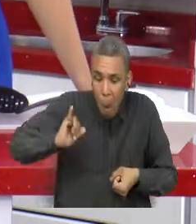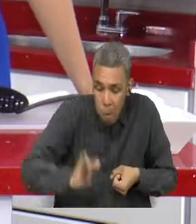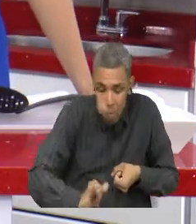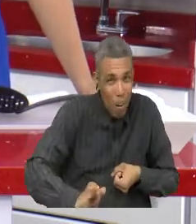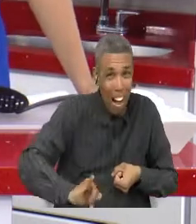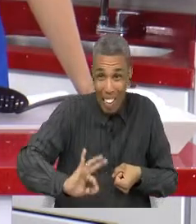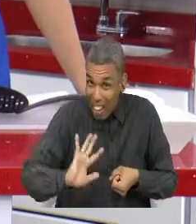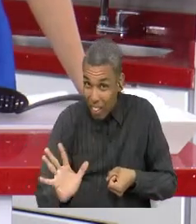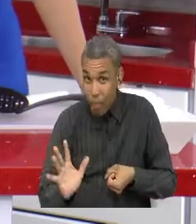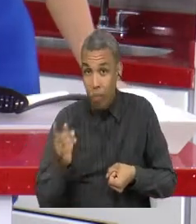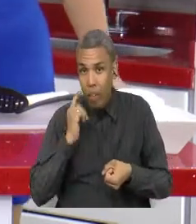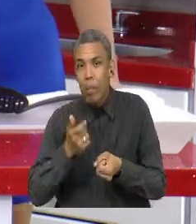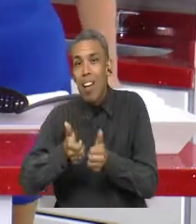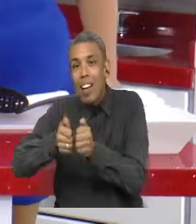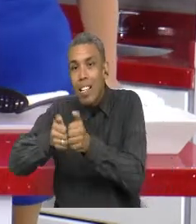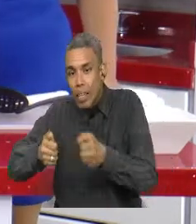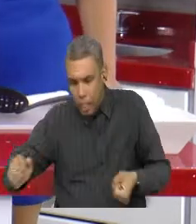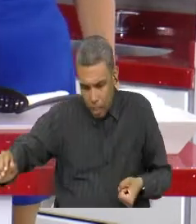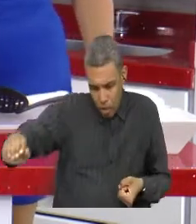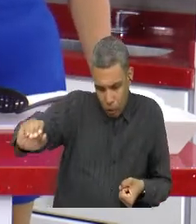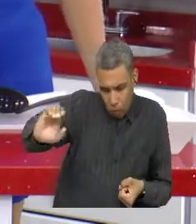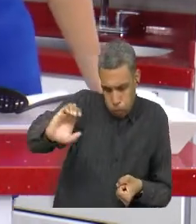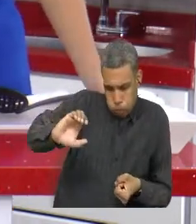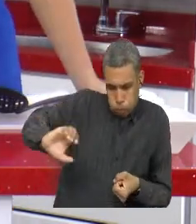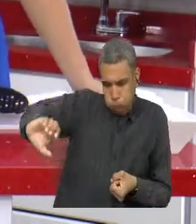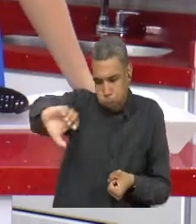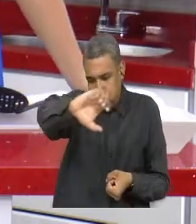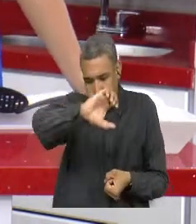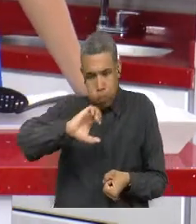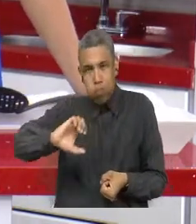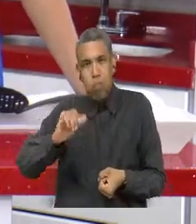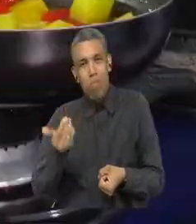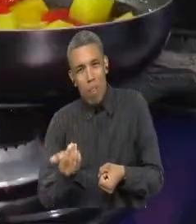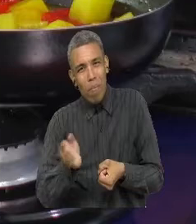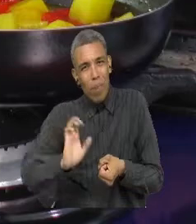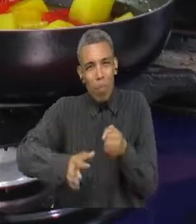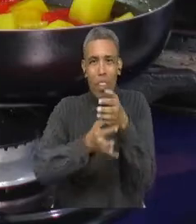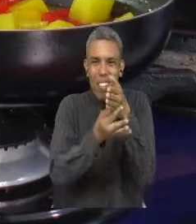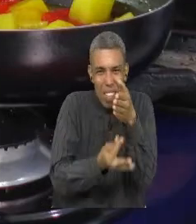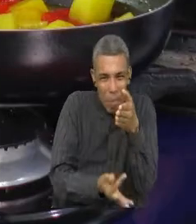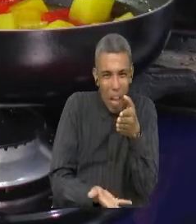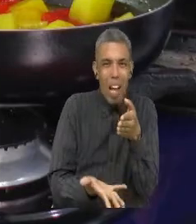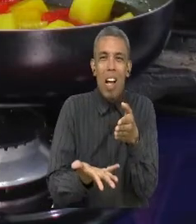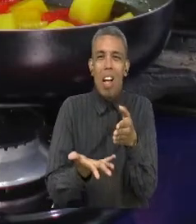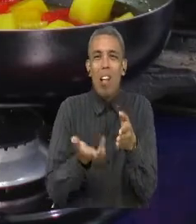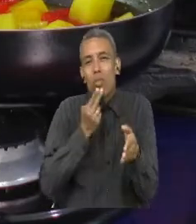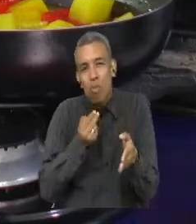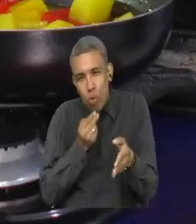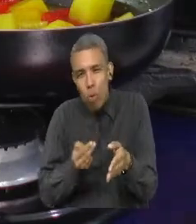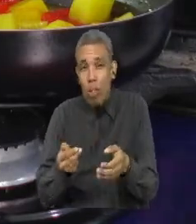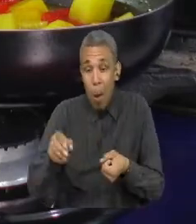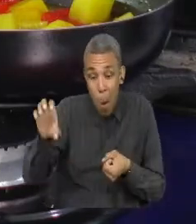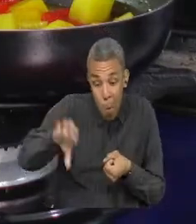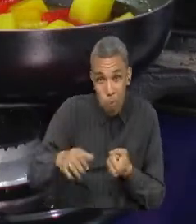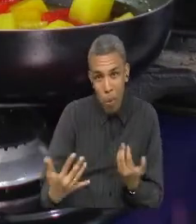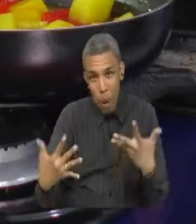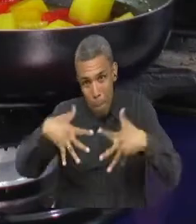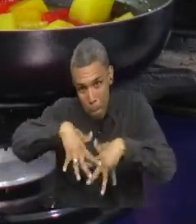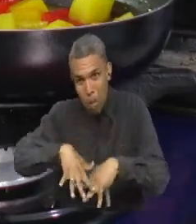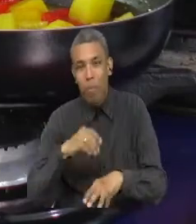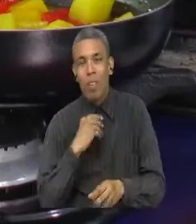el sabor que nos queda en la sartén. Uh-huh. Y ahí adicionamos el queso crema. Bueno, entonces leche, queso crema.